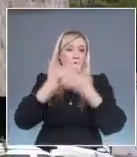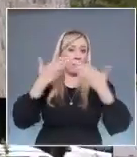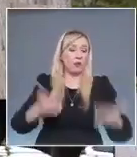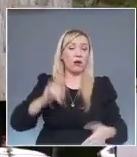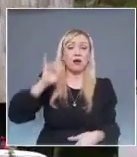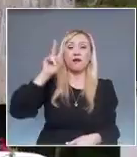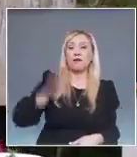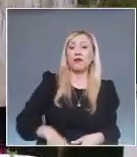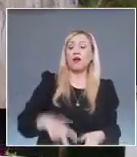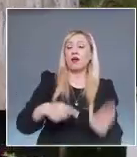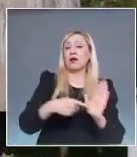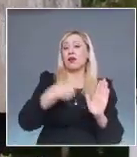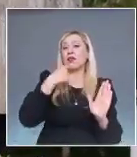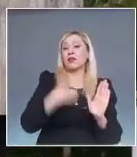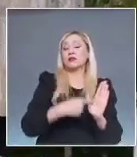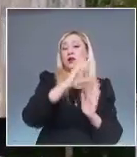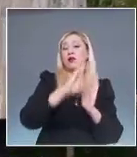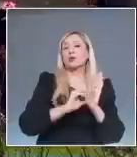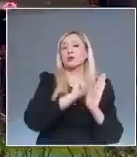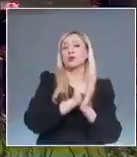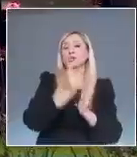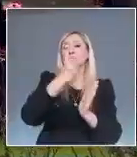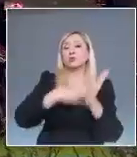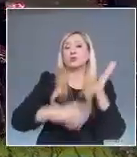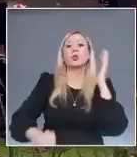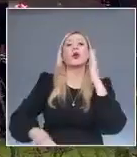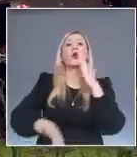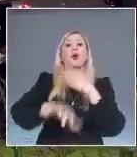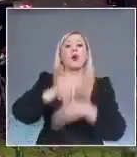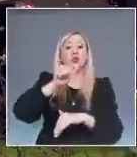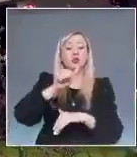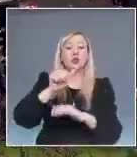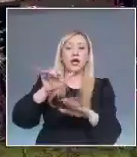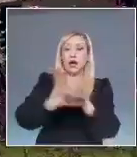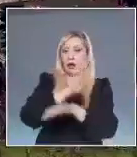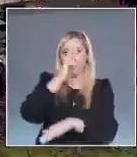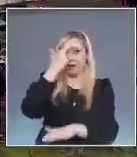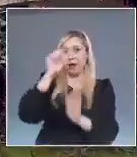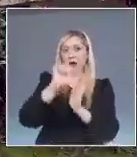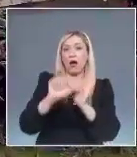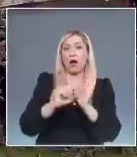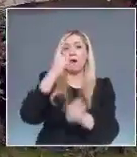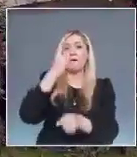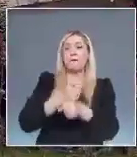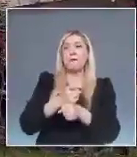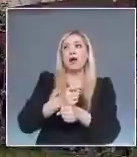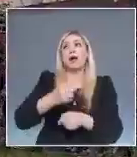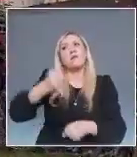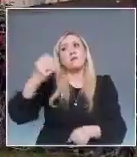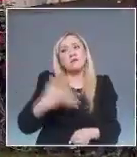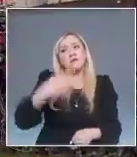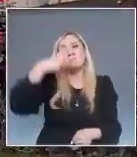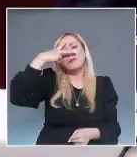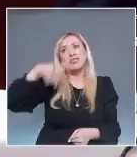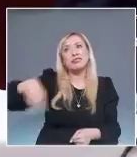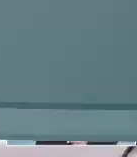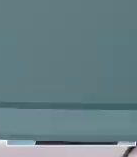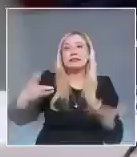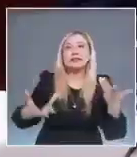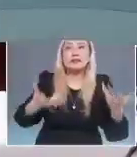constitucional de 2011, que estableció como vinculantes dichos criterios a pesar de que el Estado mexicano no fuera parte del litigio.